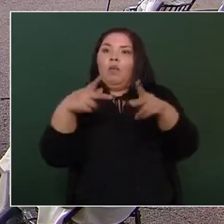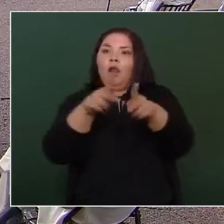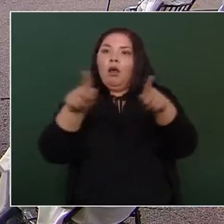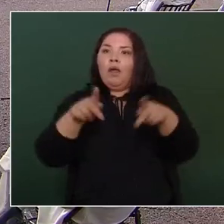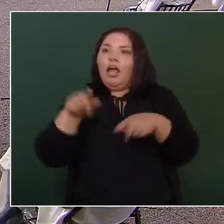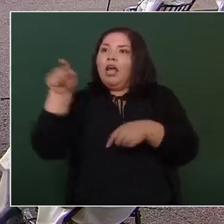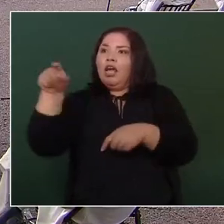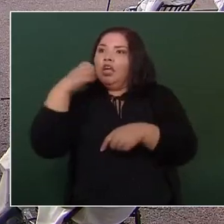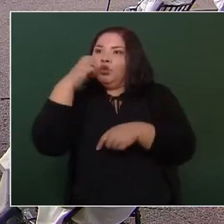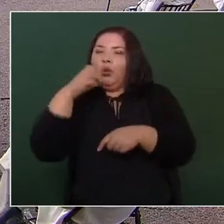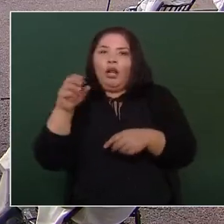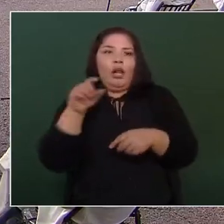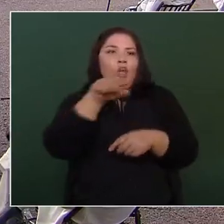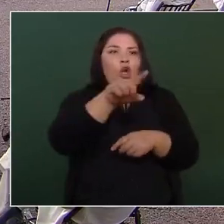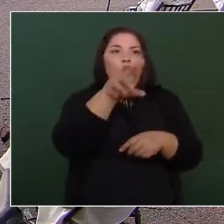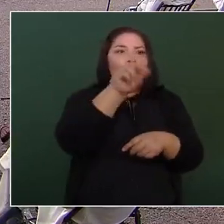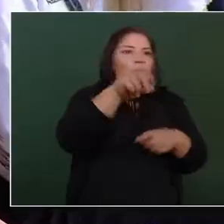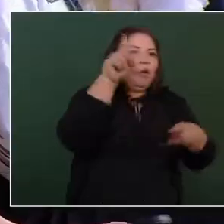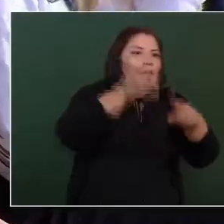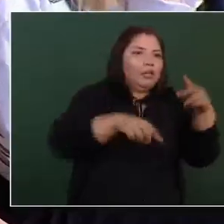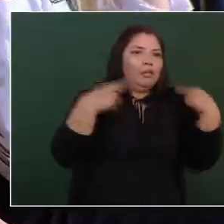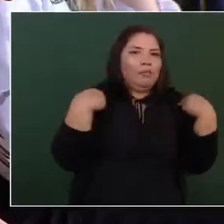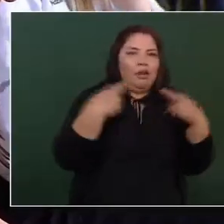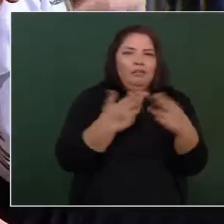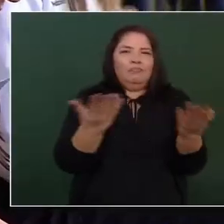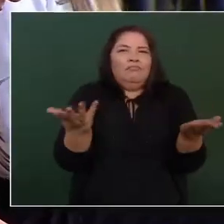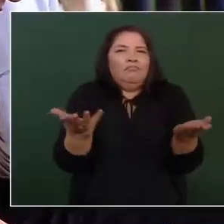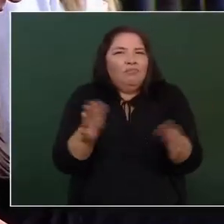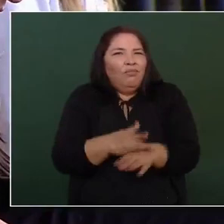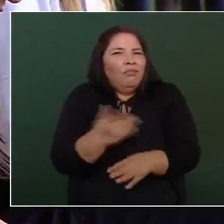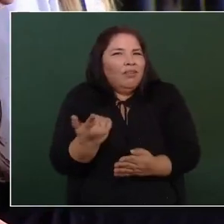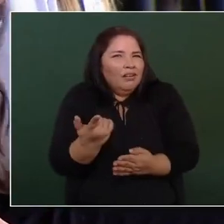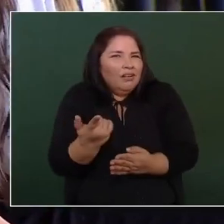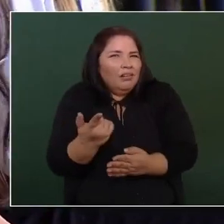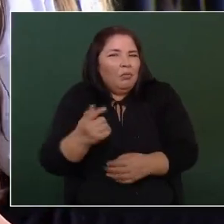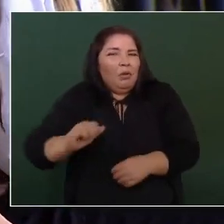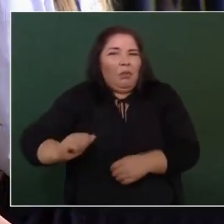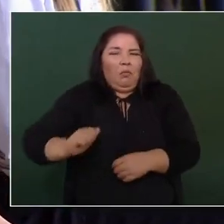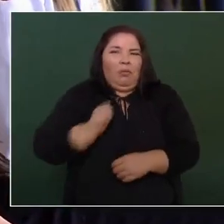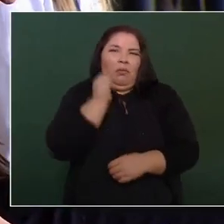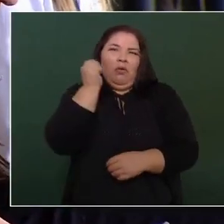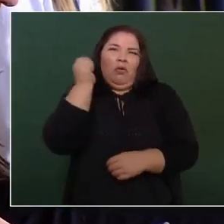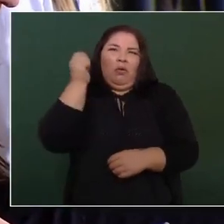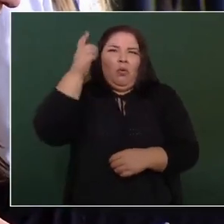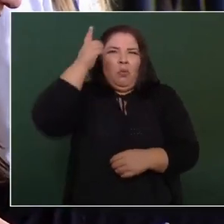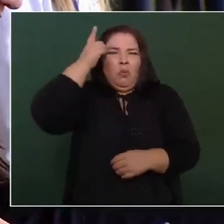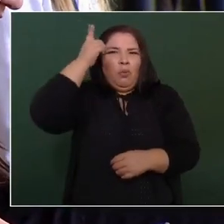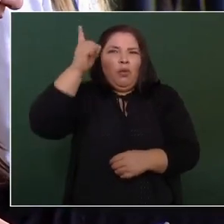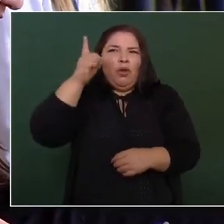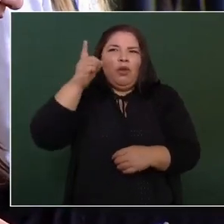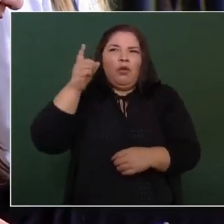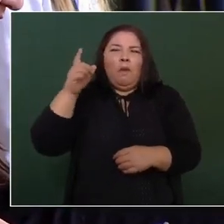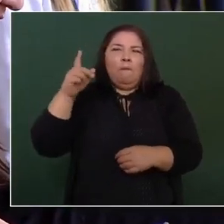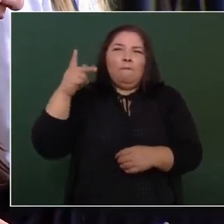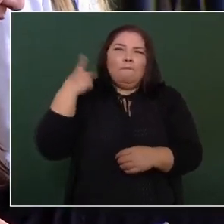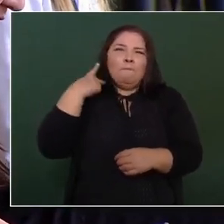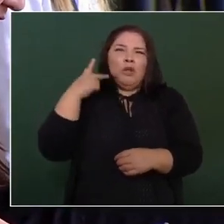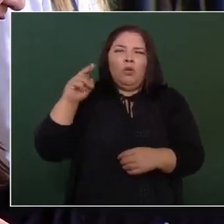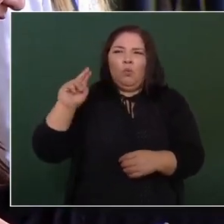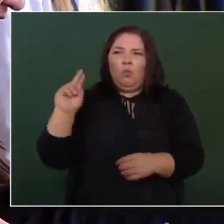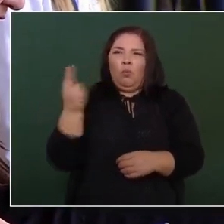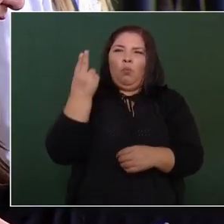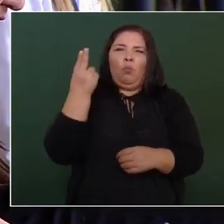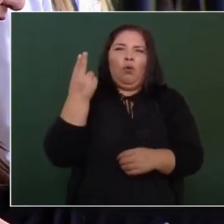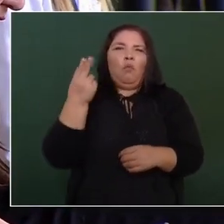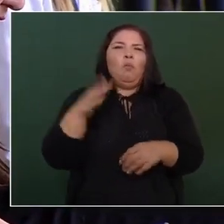esa escuela! ¿O ya no vas a ser maestro? ¿O aso? ¿Por qué, presidente, se adueñan de un partido, de una universidad, ¿por